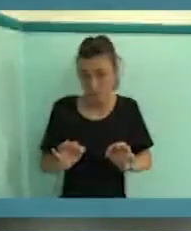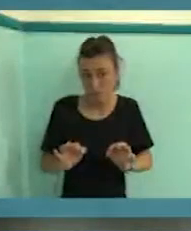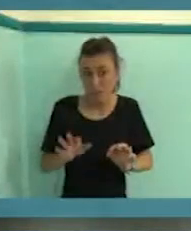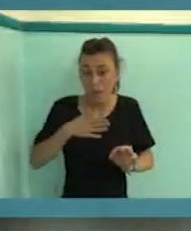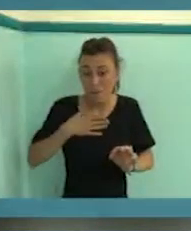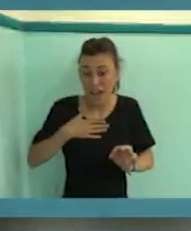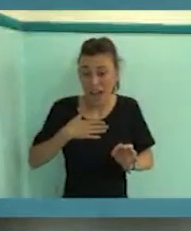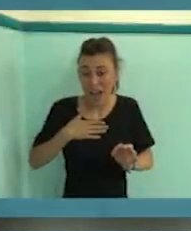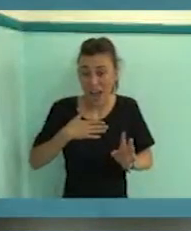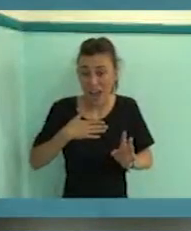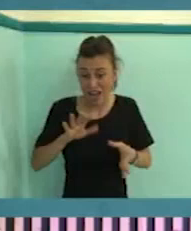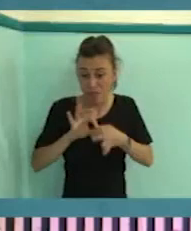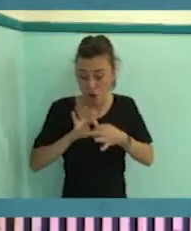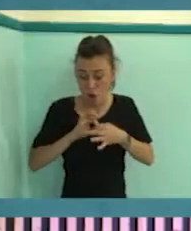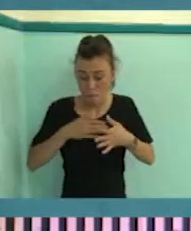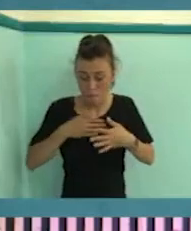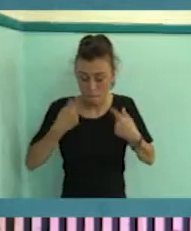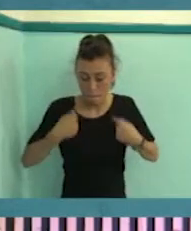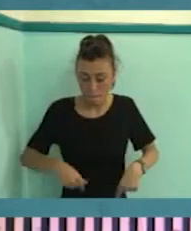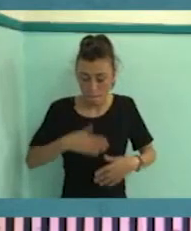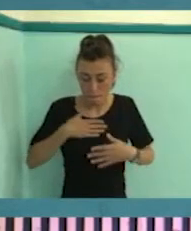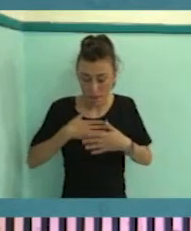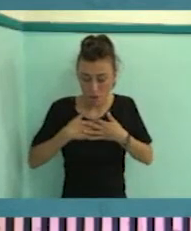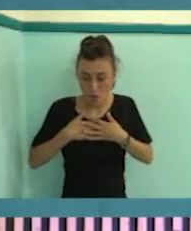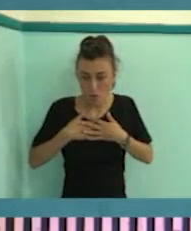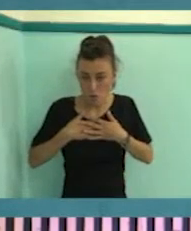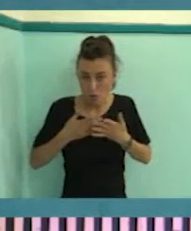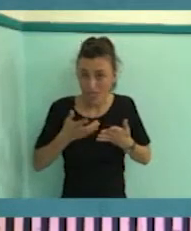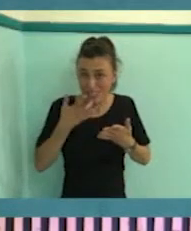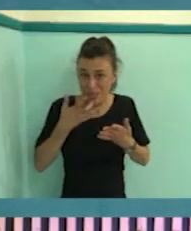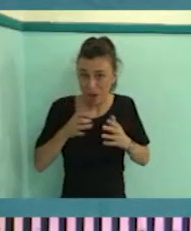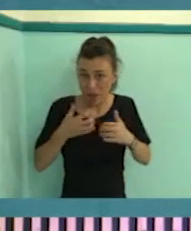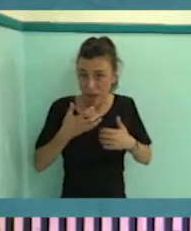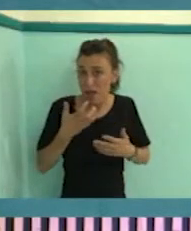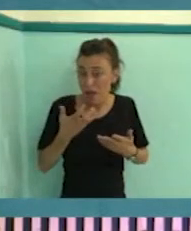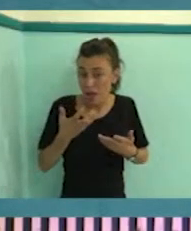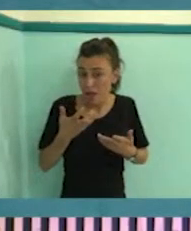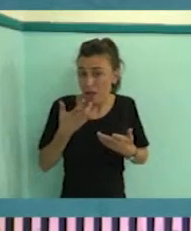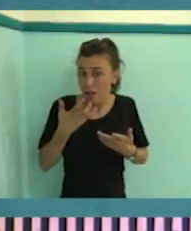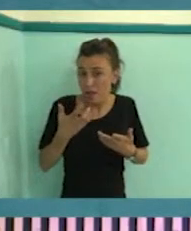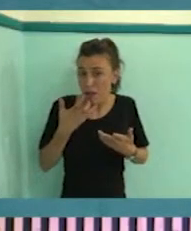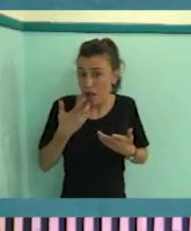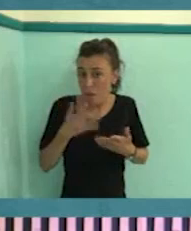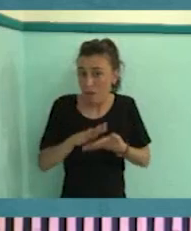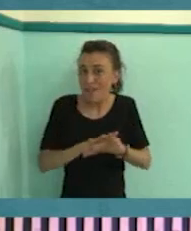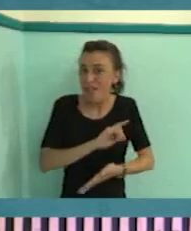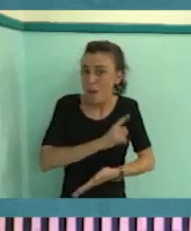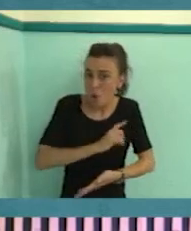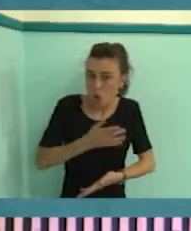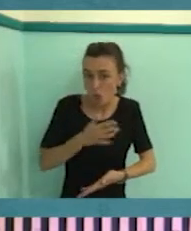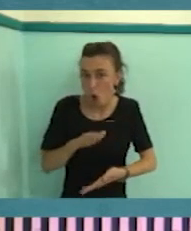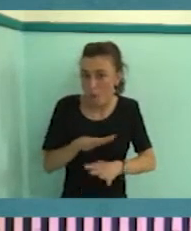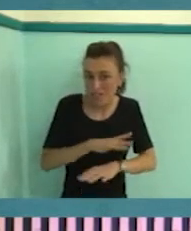relación conmigo si en vez de ejemplo a hablar del deporte como compensación culpa Eh